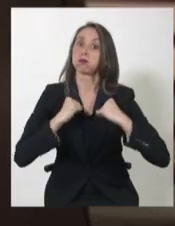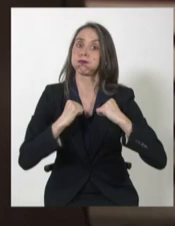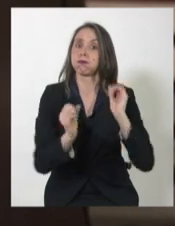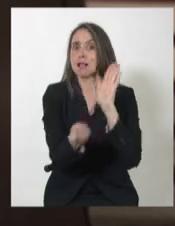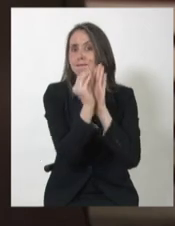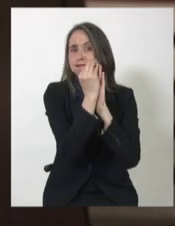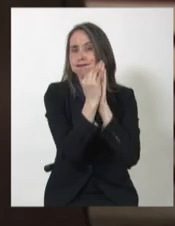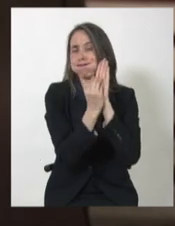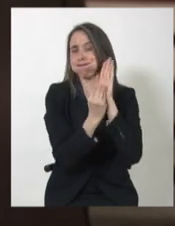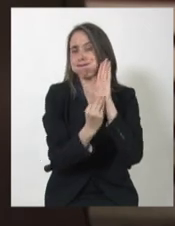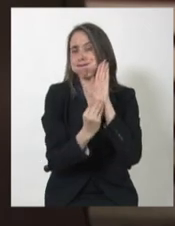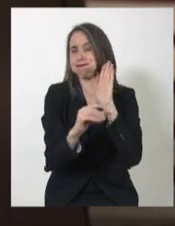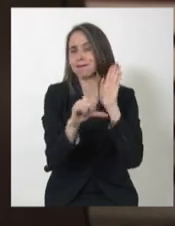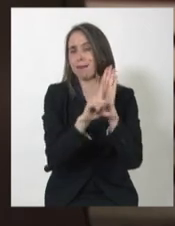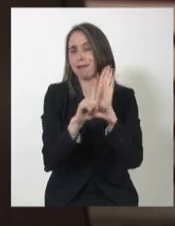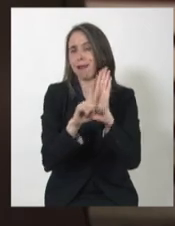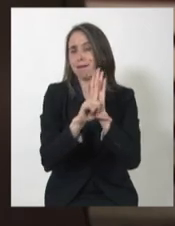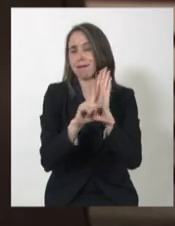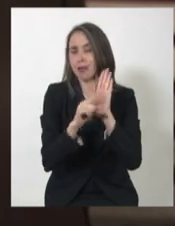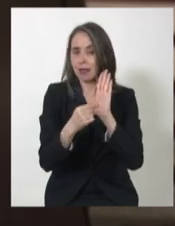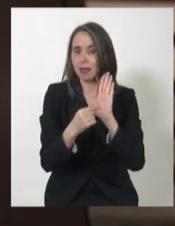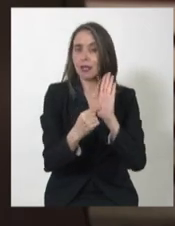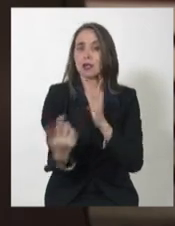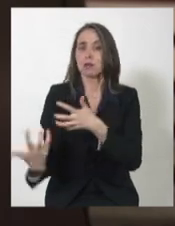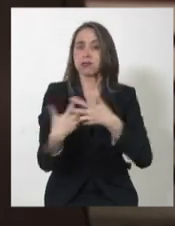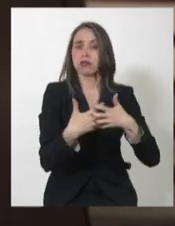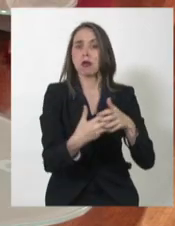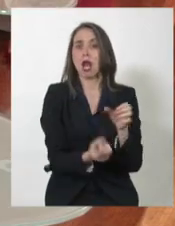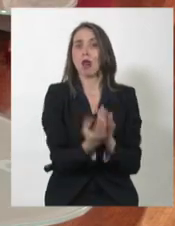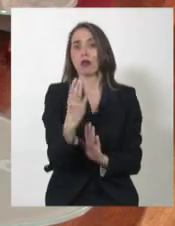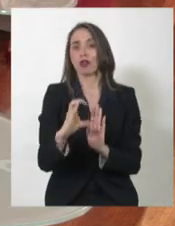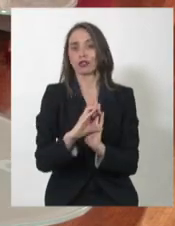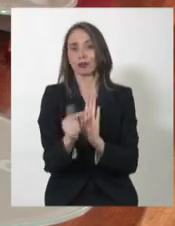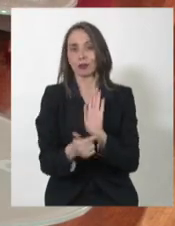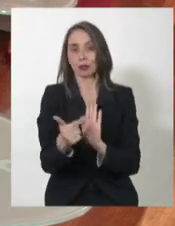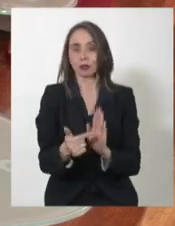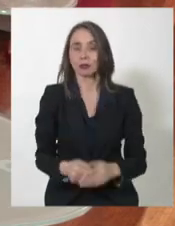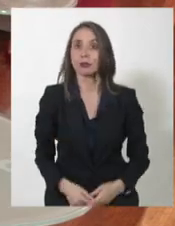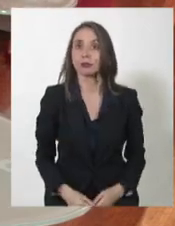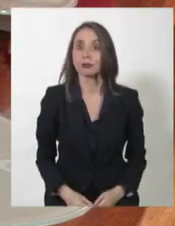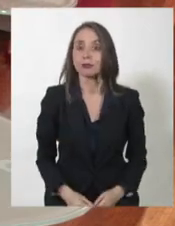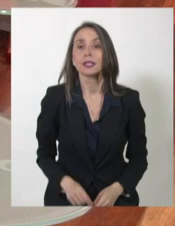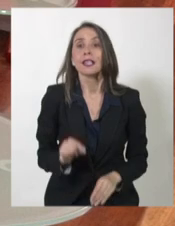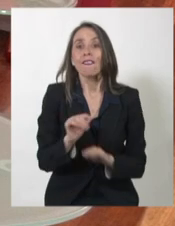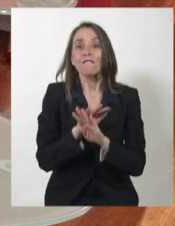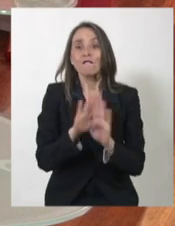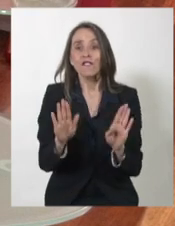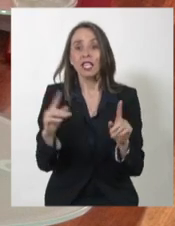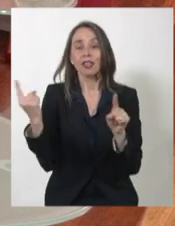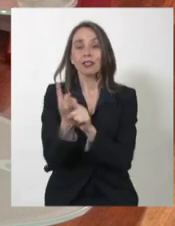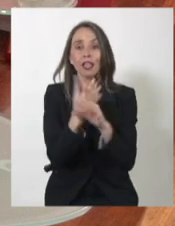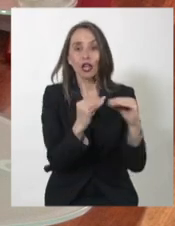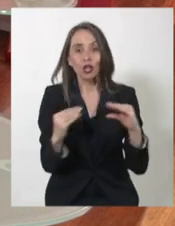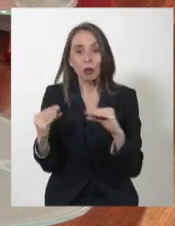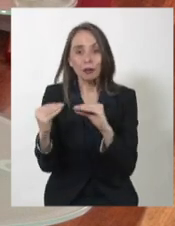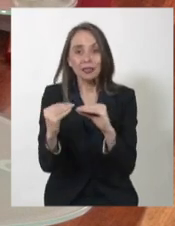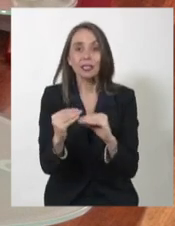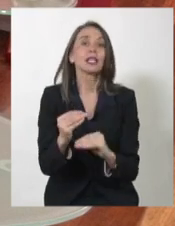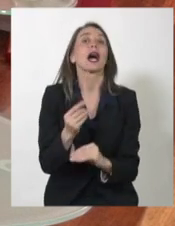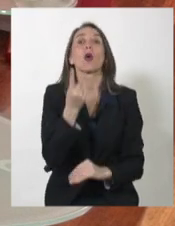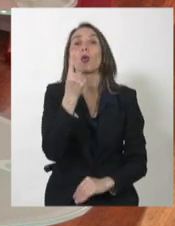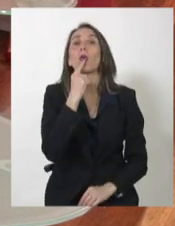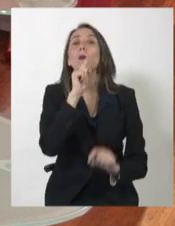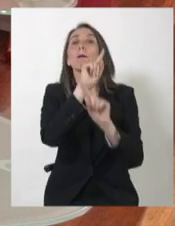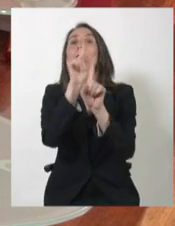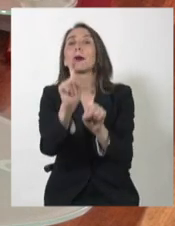potente y muy de acuerdo con el nuevo texto. Vamos llegando al final del conversatorio. Queremos plantearles una